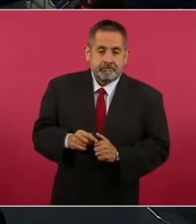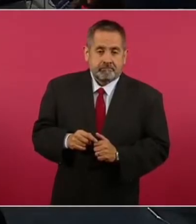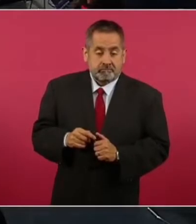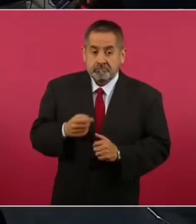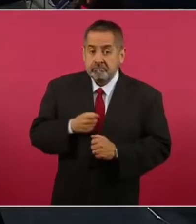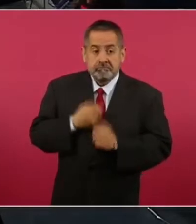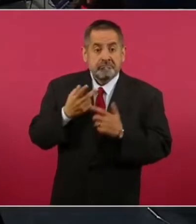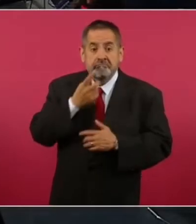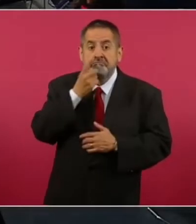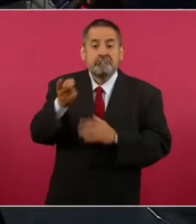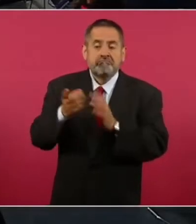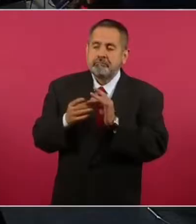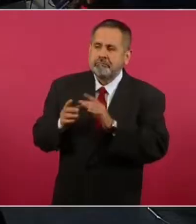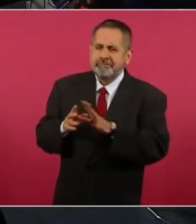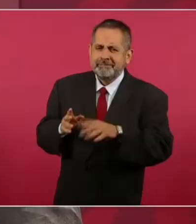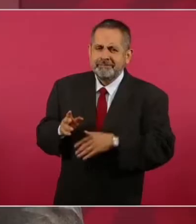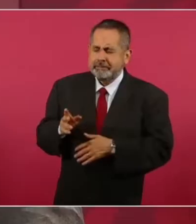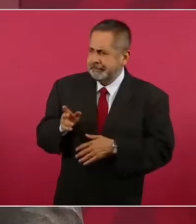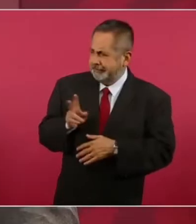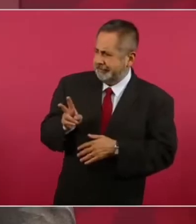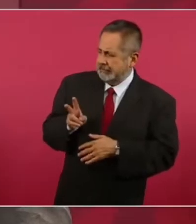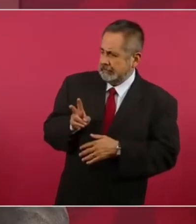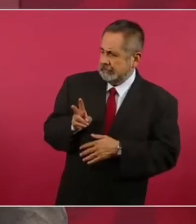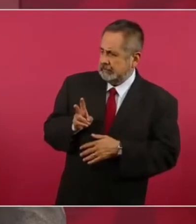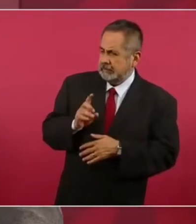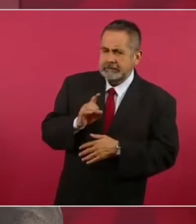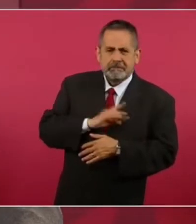expresa: me diste miedo, Felipe.